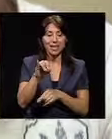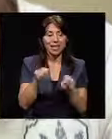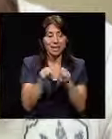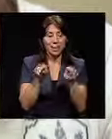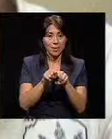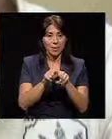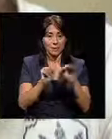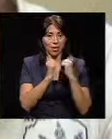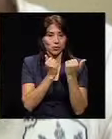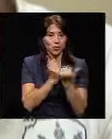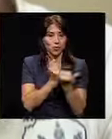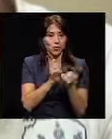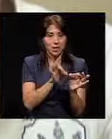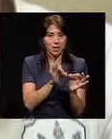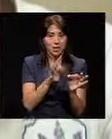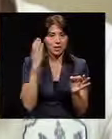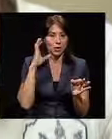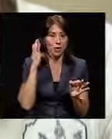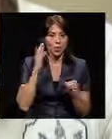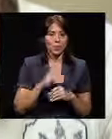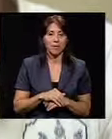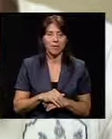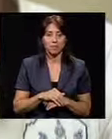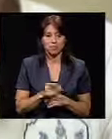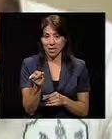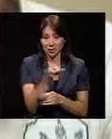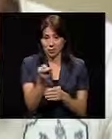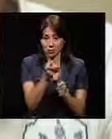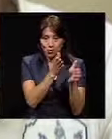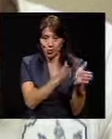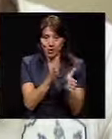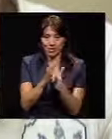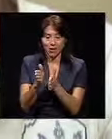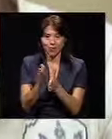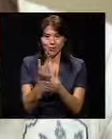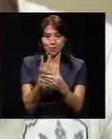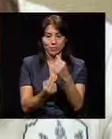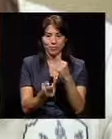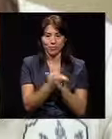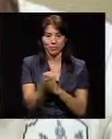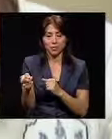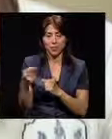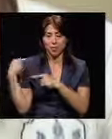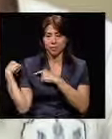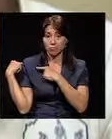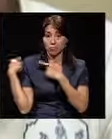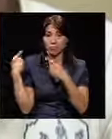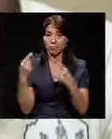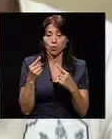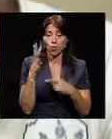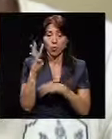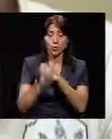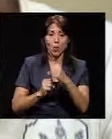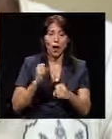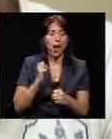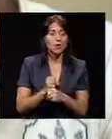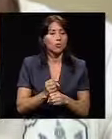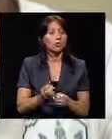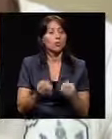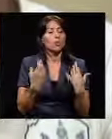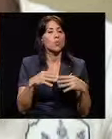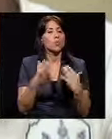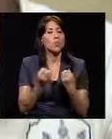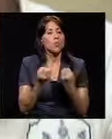Asociación de Intérpretes de Colombia. Así es que en estos 4 años tuvimos muchos